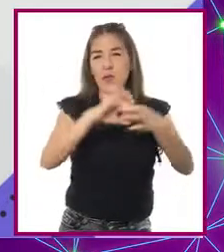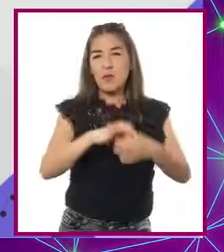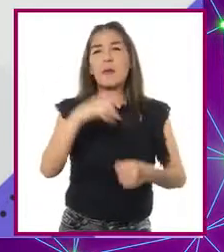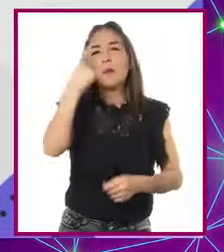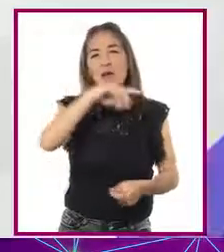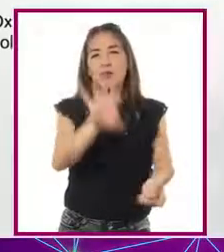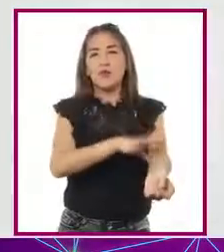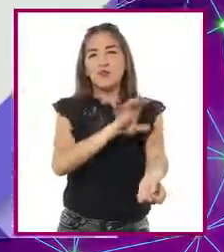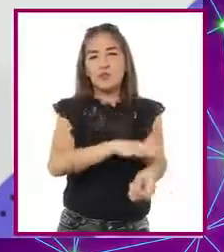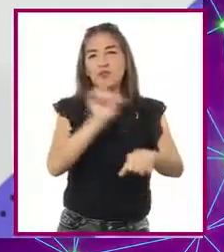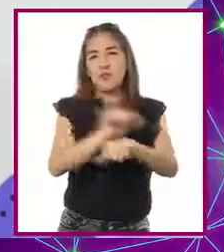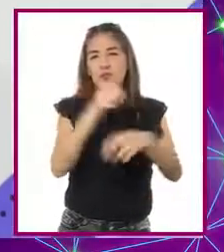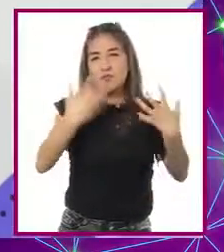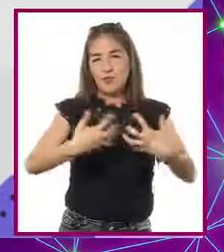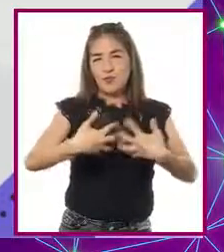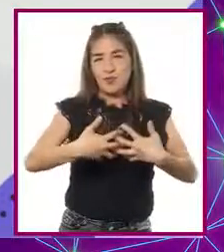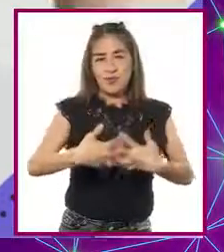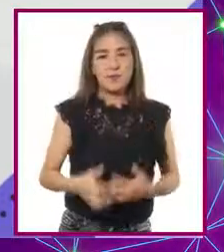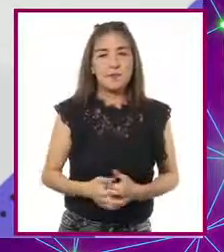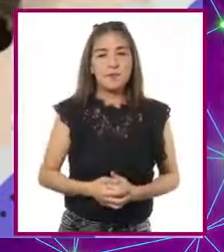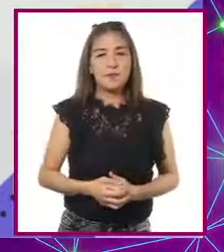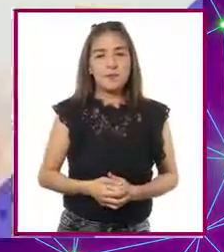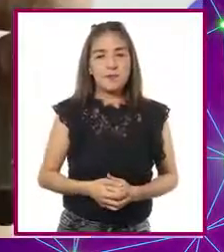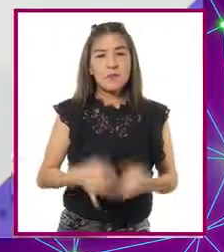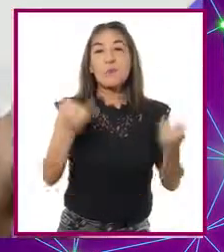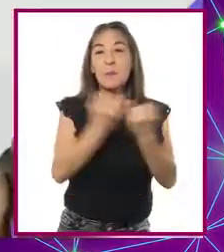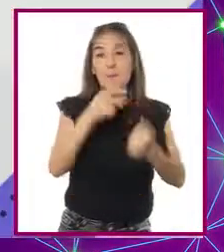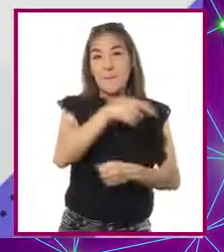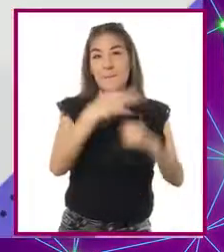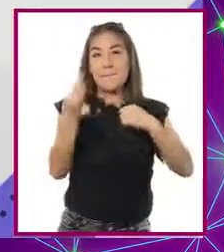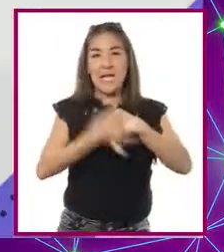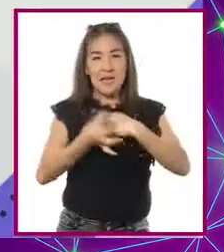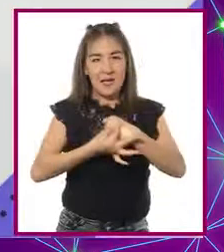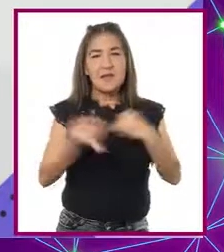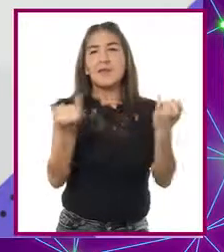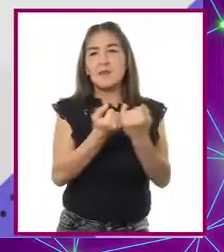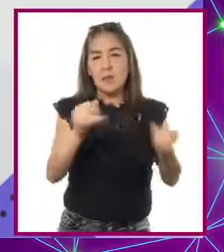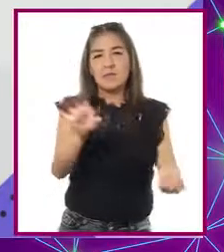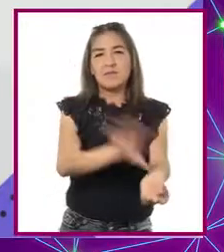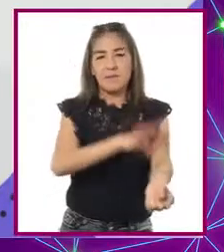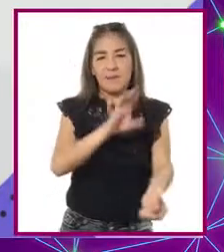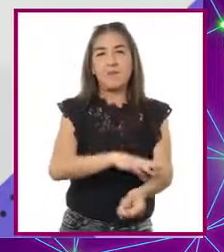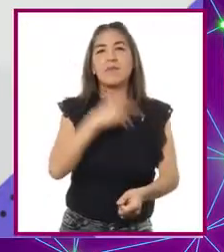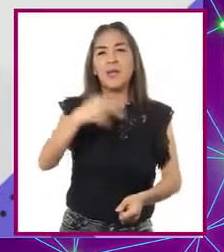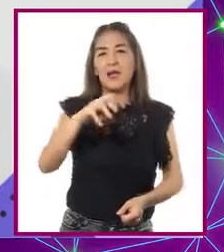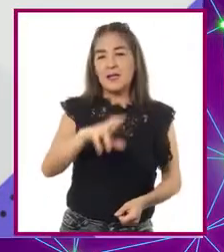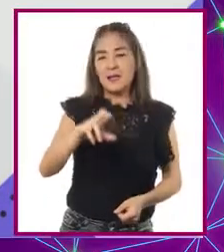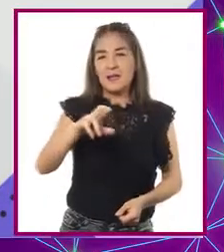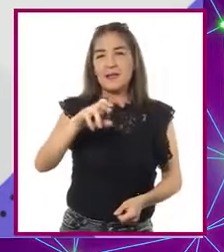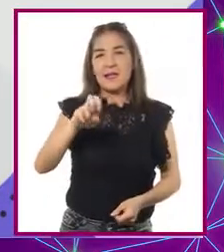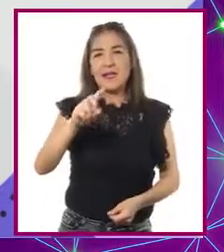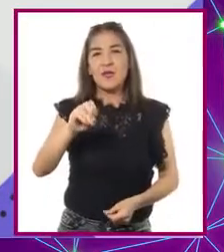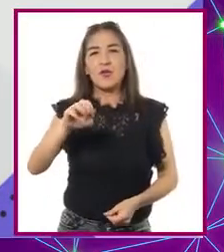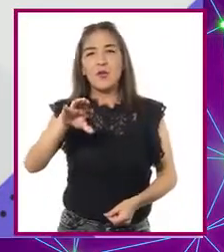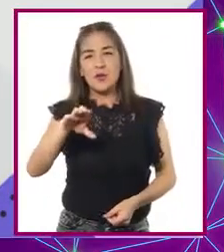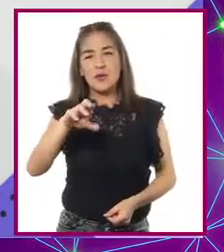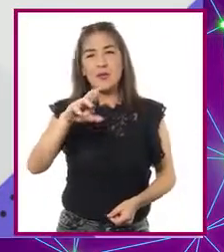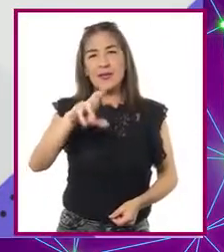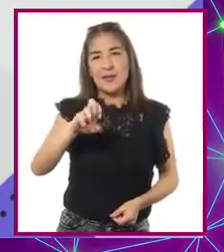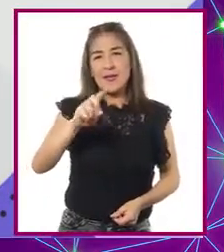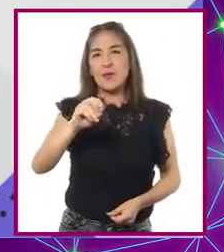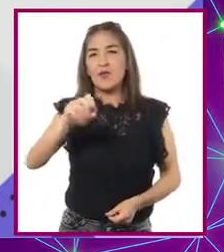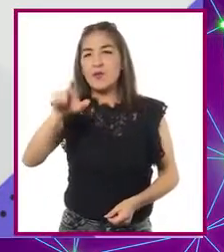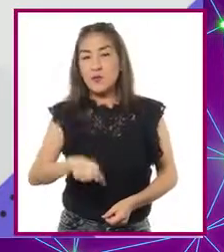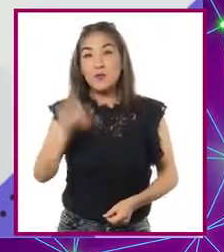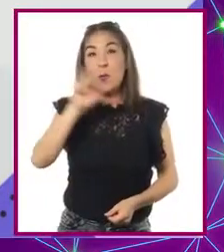automóvil. La oxidación de metales también es una reacción redox. Cuando los metales reaccionan con el oxígeno